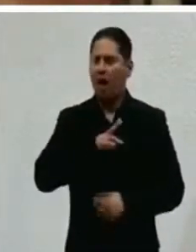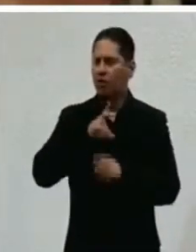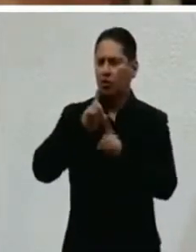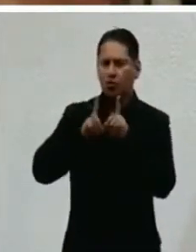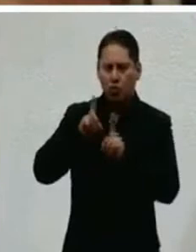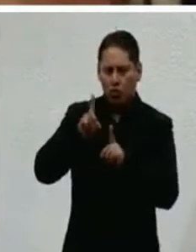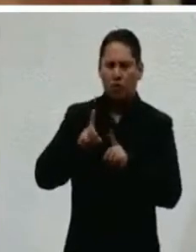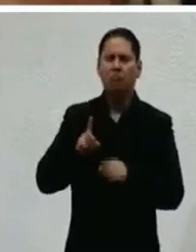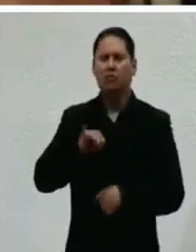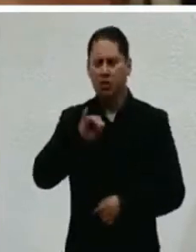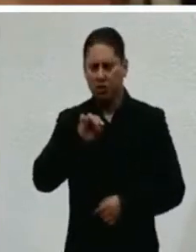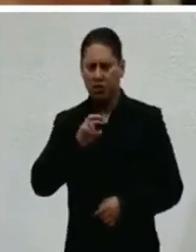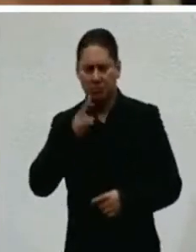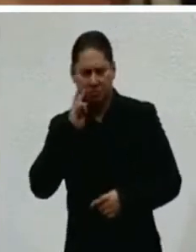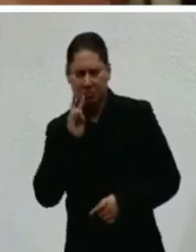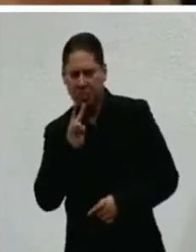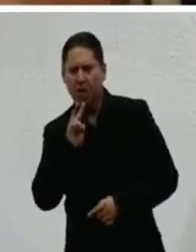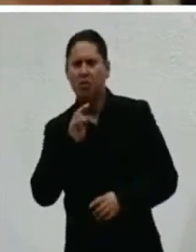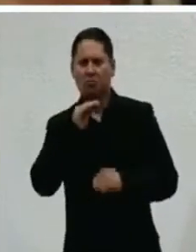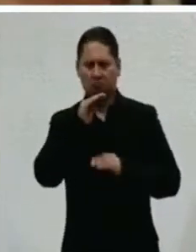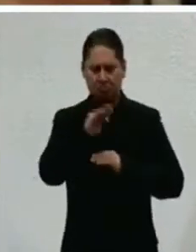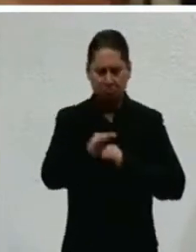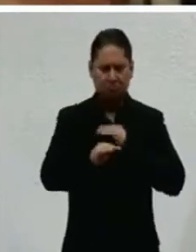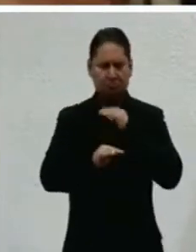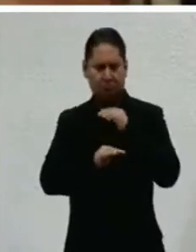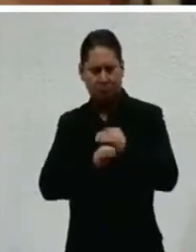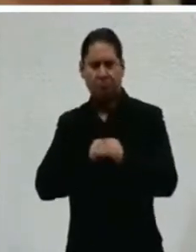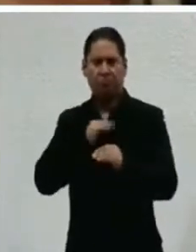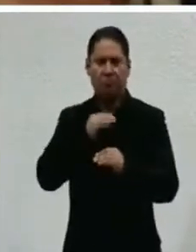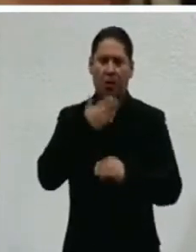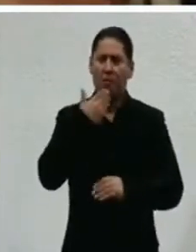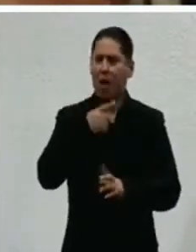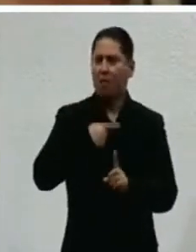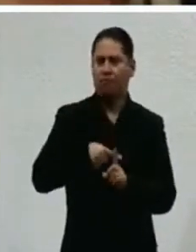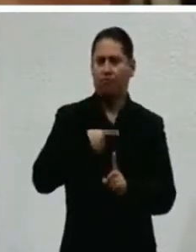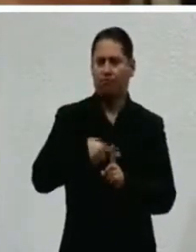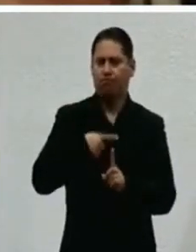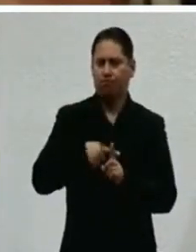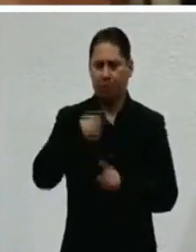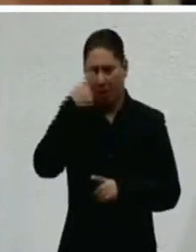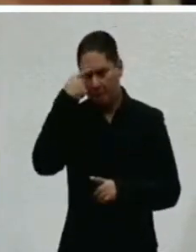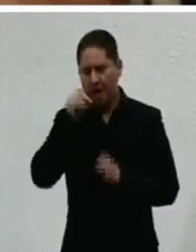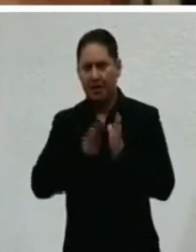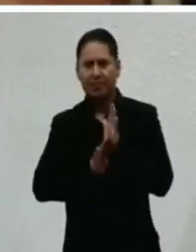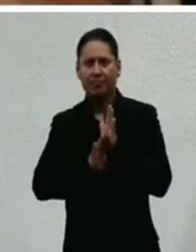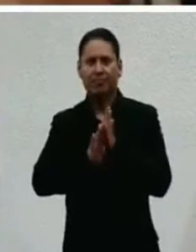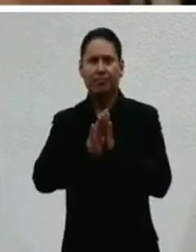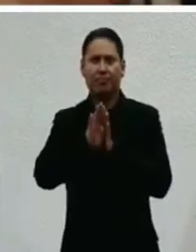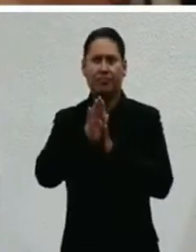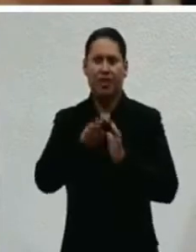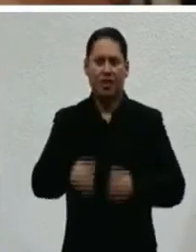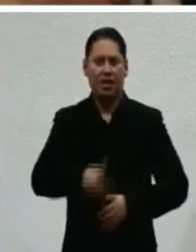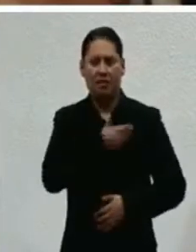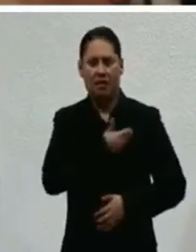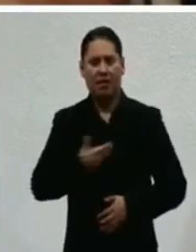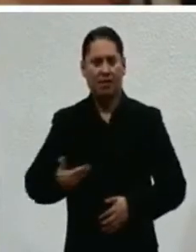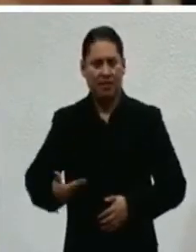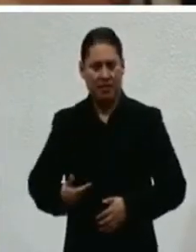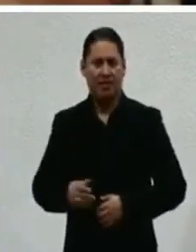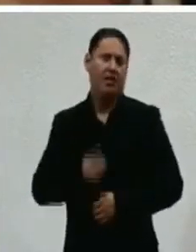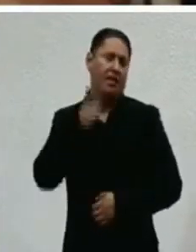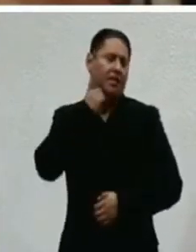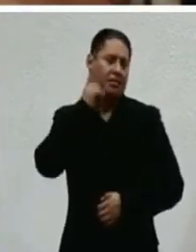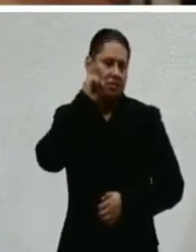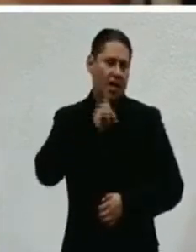refleja un gran avance y un gran reto para la Comisión de Planeación para el Desarrollo que preside mi compañera, la